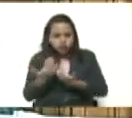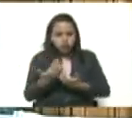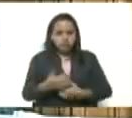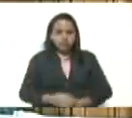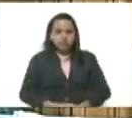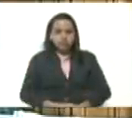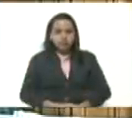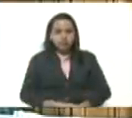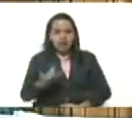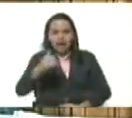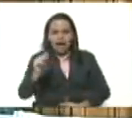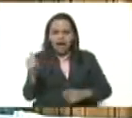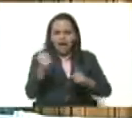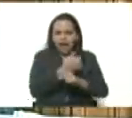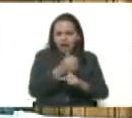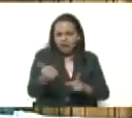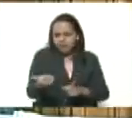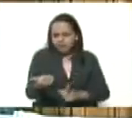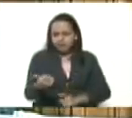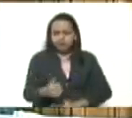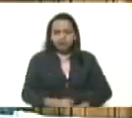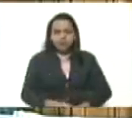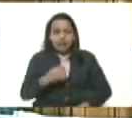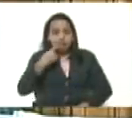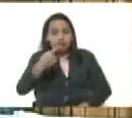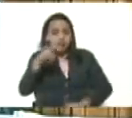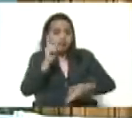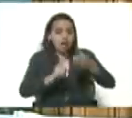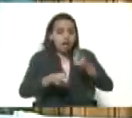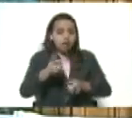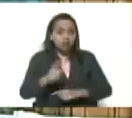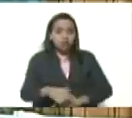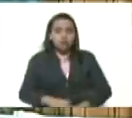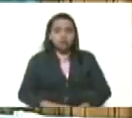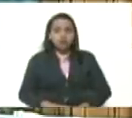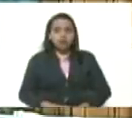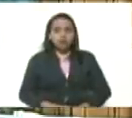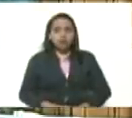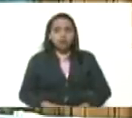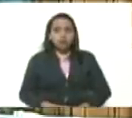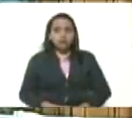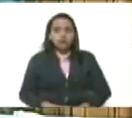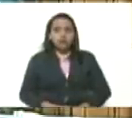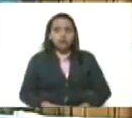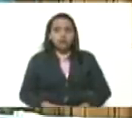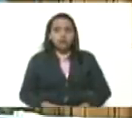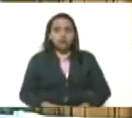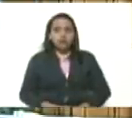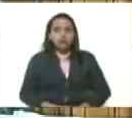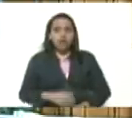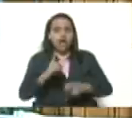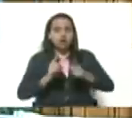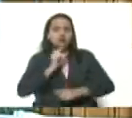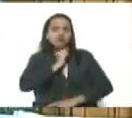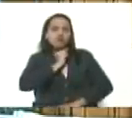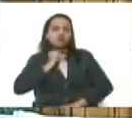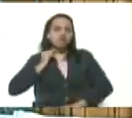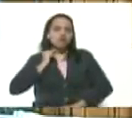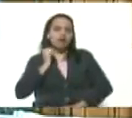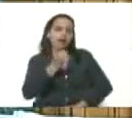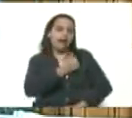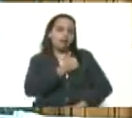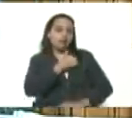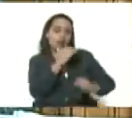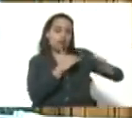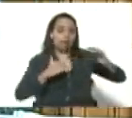los hemos maltratado, dicen algunos curas de la alta curia católica,